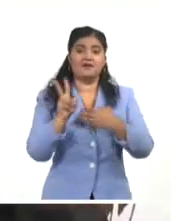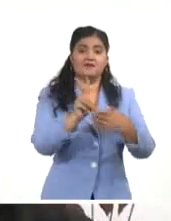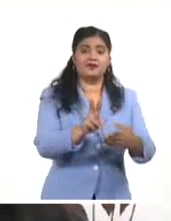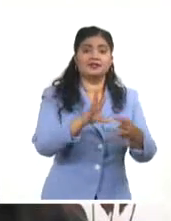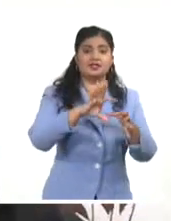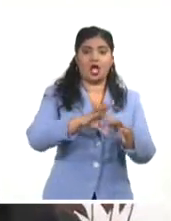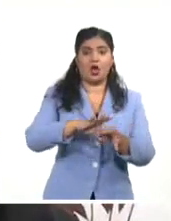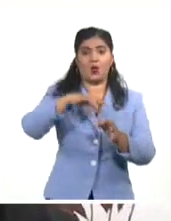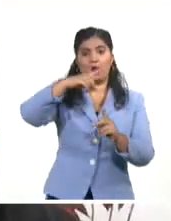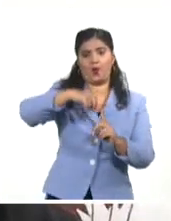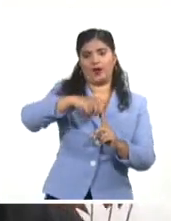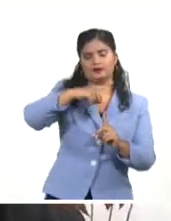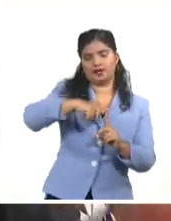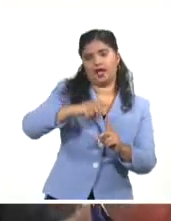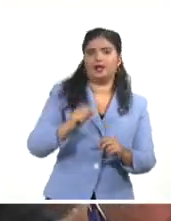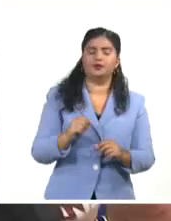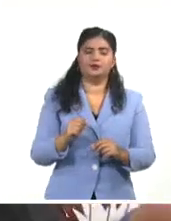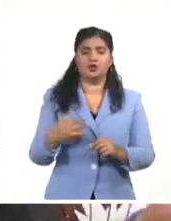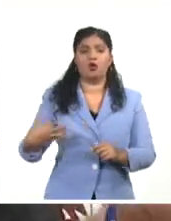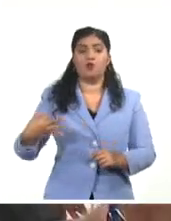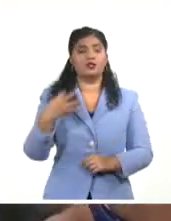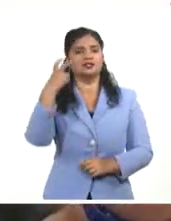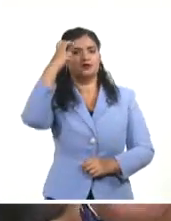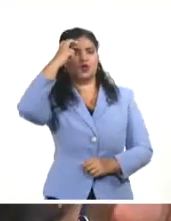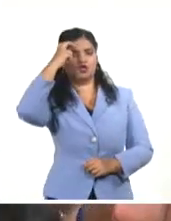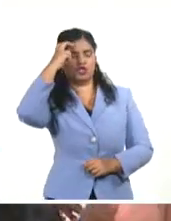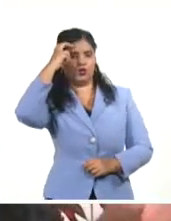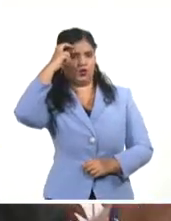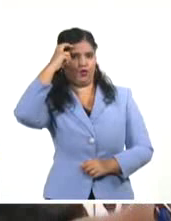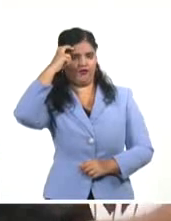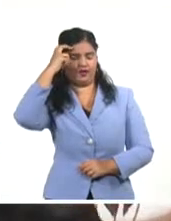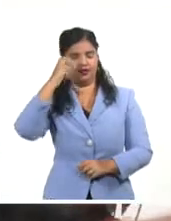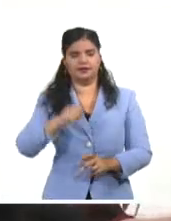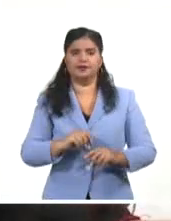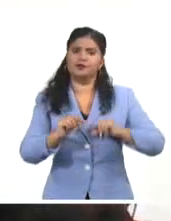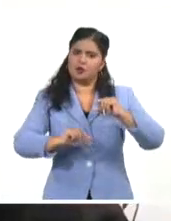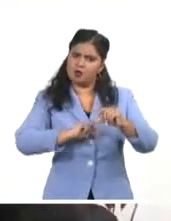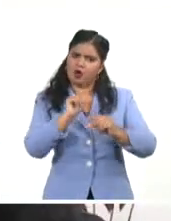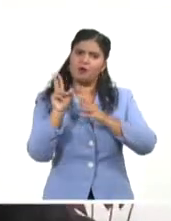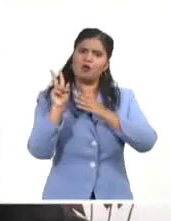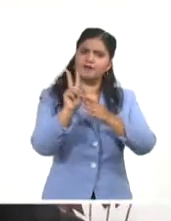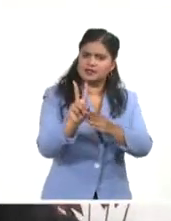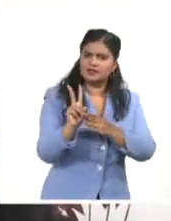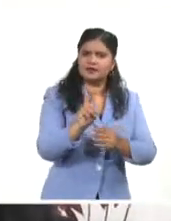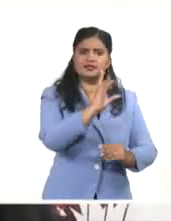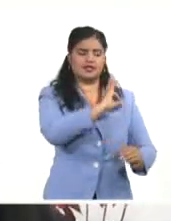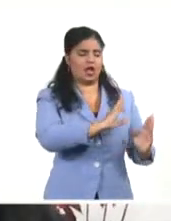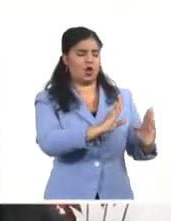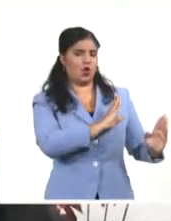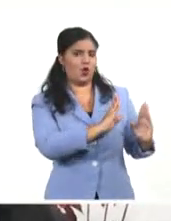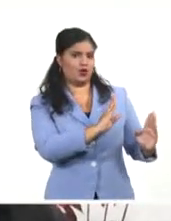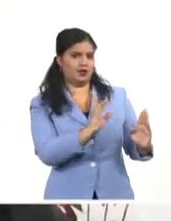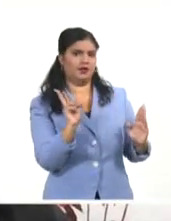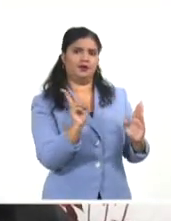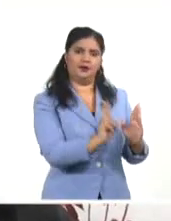aquí, vamos a ir al segundo frente, o sea, aparte coge un poquito de todos los programas que